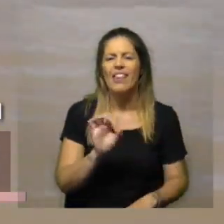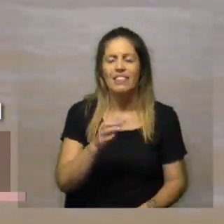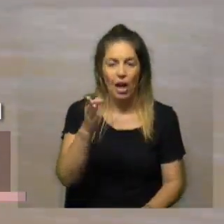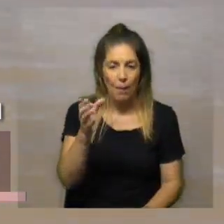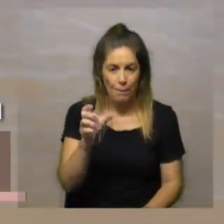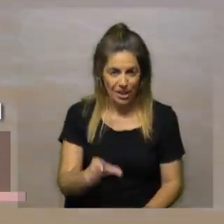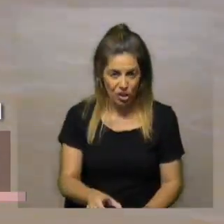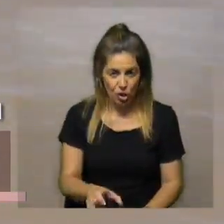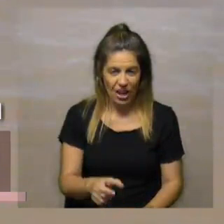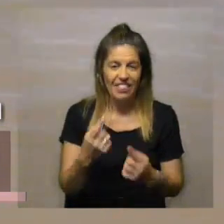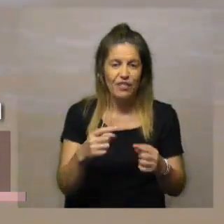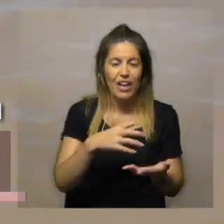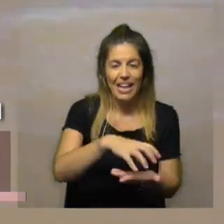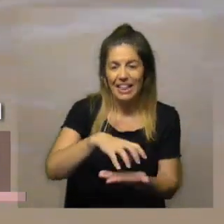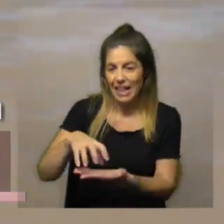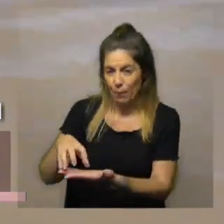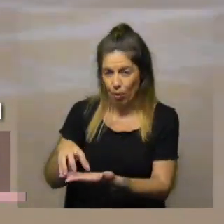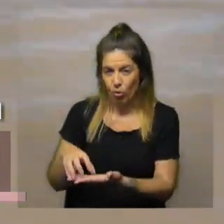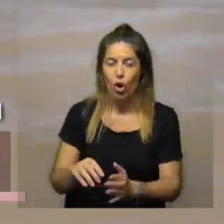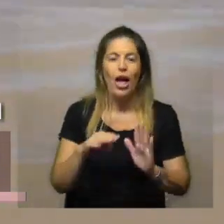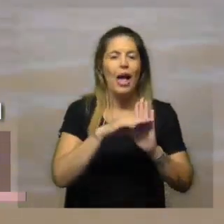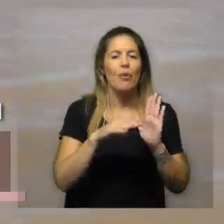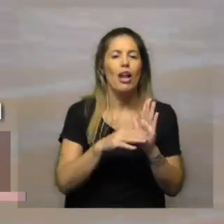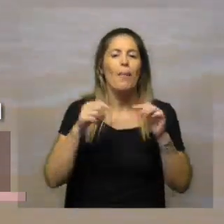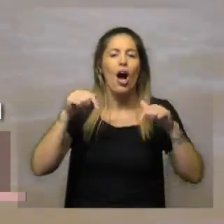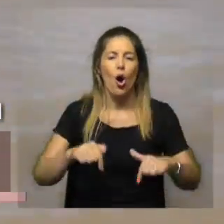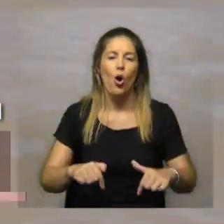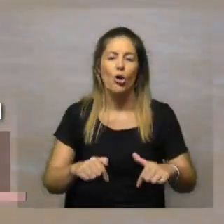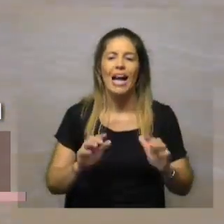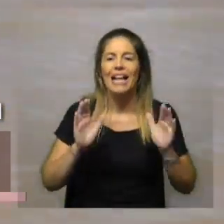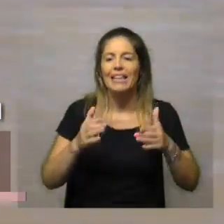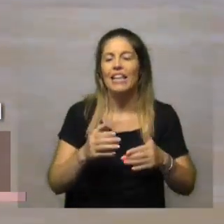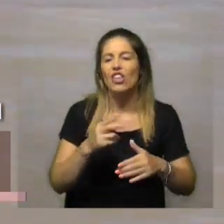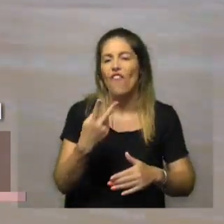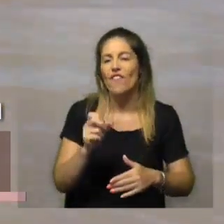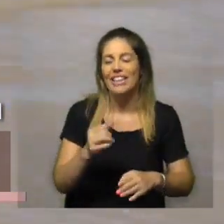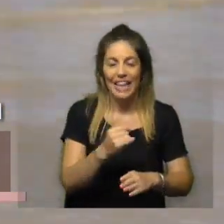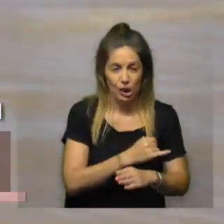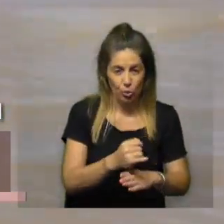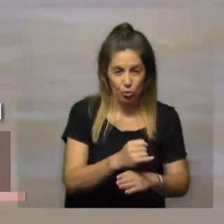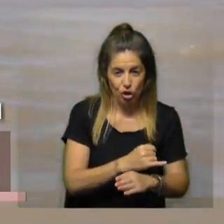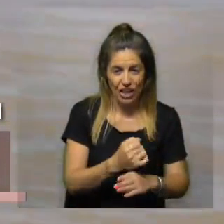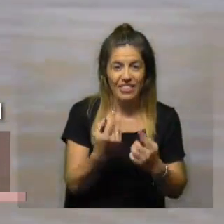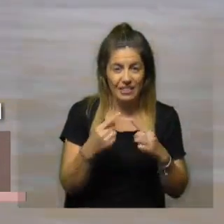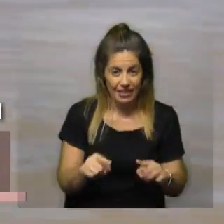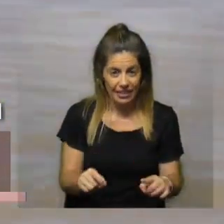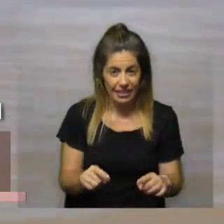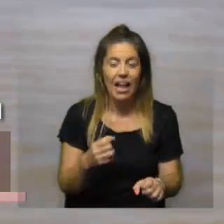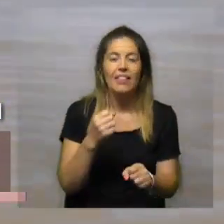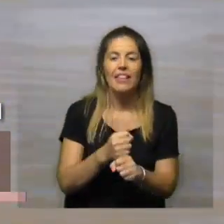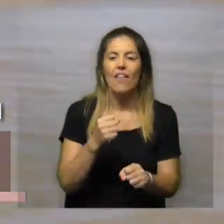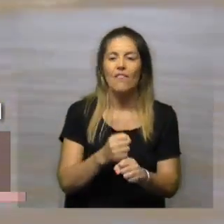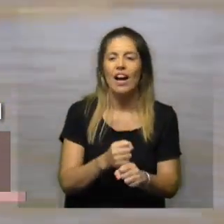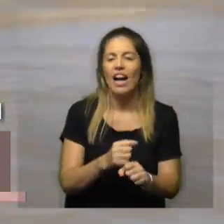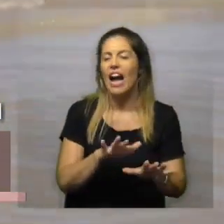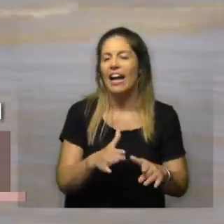personas distribuidas en los distintos módulos. El programa al día de hoy está atendiendo unas 20 instituciones distintas, trabaja con alrededor de